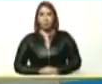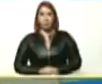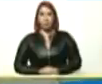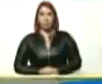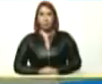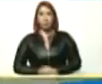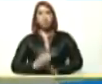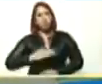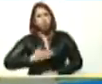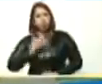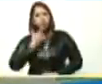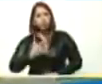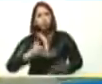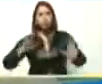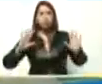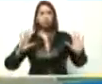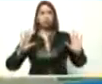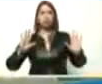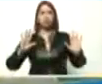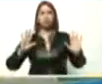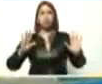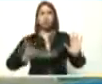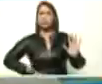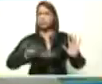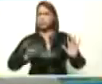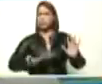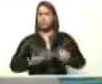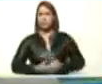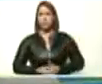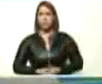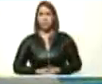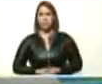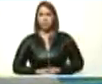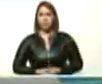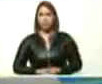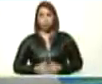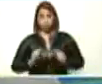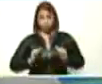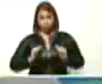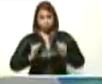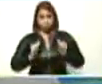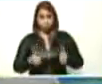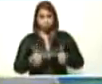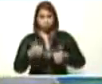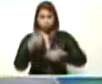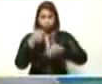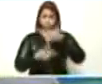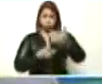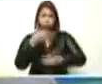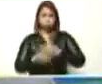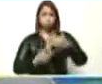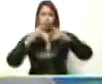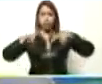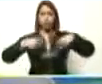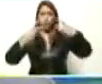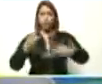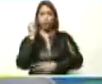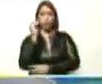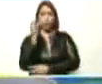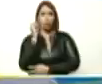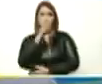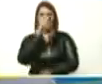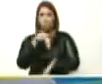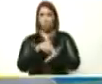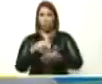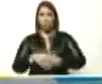pudiéramos decir, estelar, para el arranque, de esta nueva, asamblea,